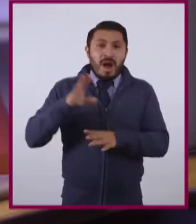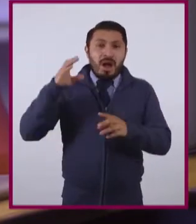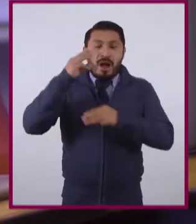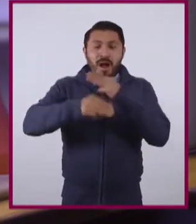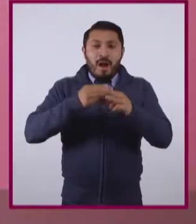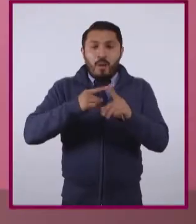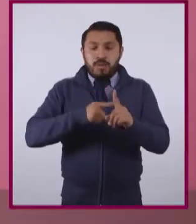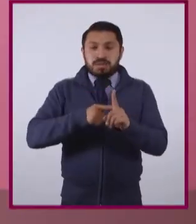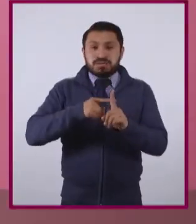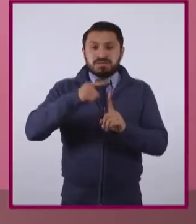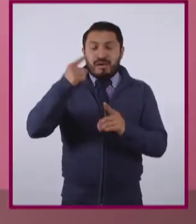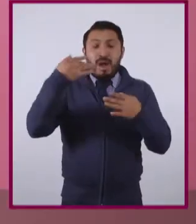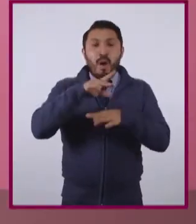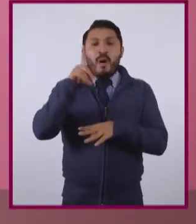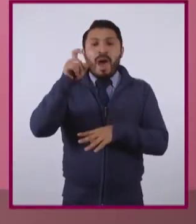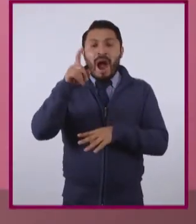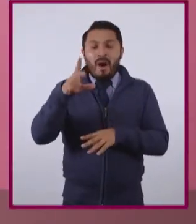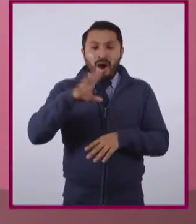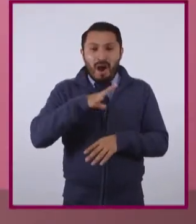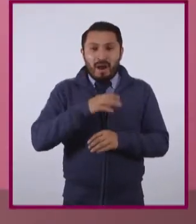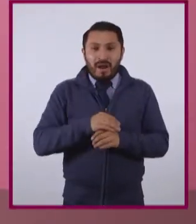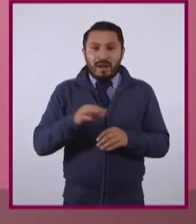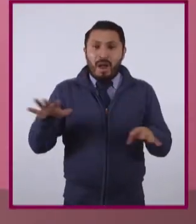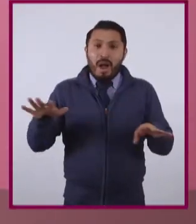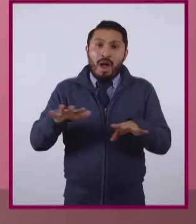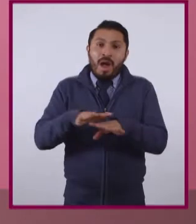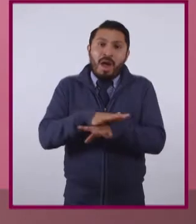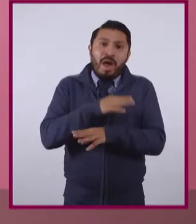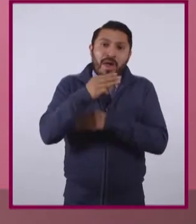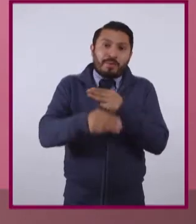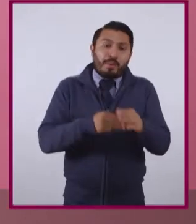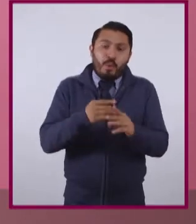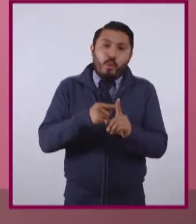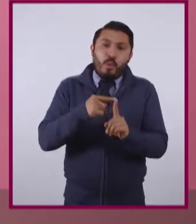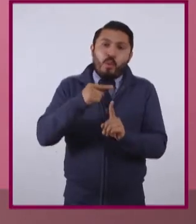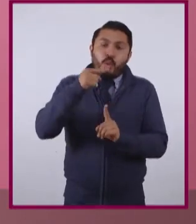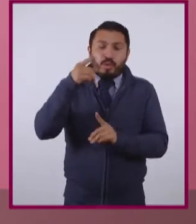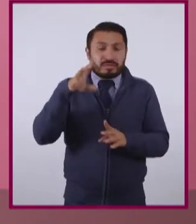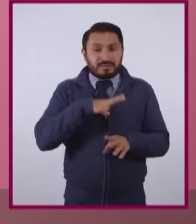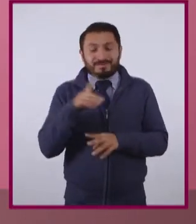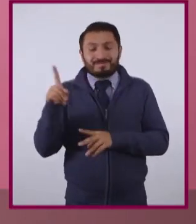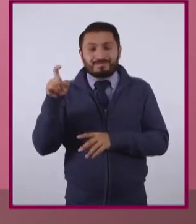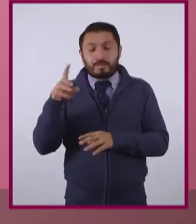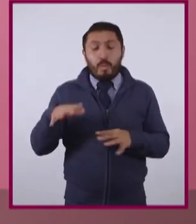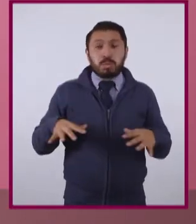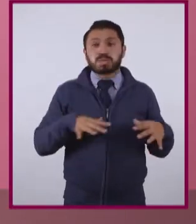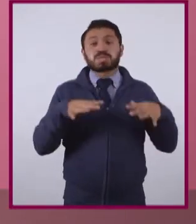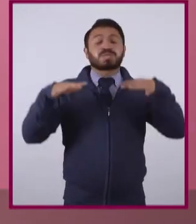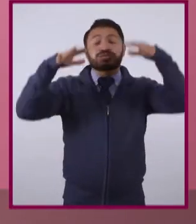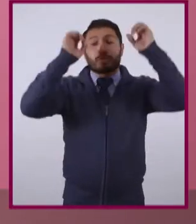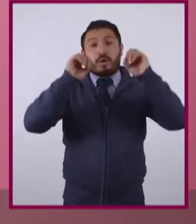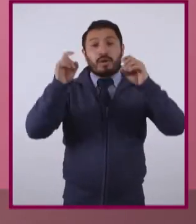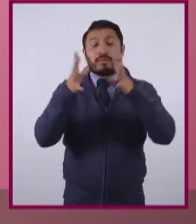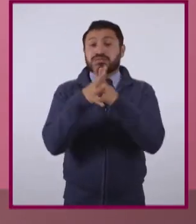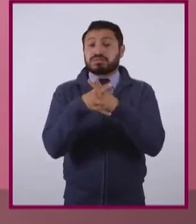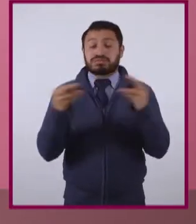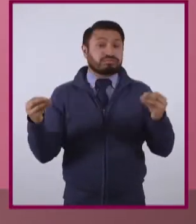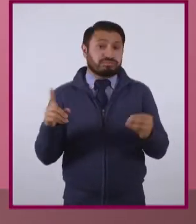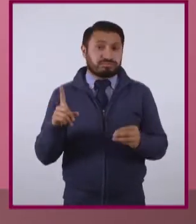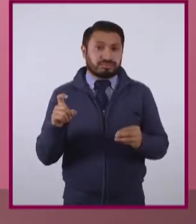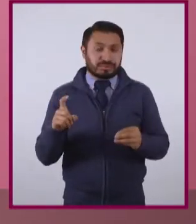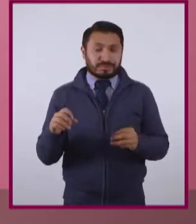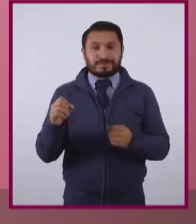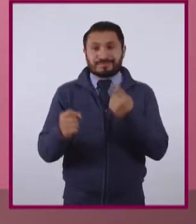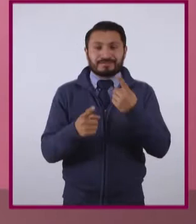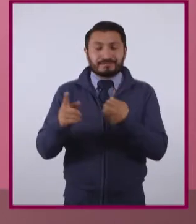disposición del agua? El cambio climático ha generado sequías o inundaciones en algunas regiones del planeta, lo que ha obligado a algunos